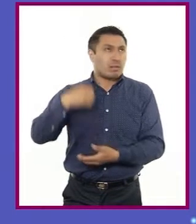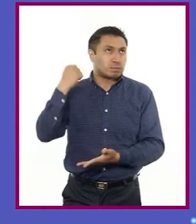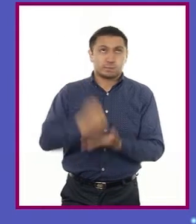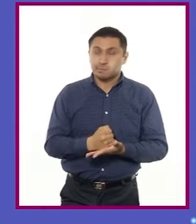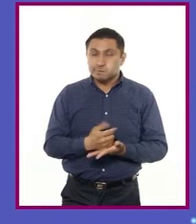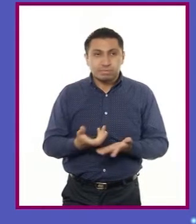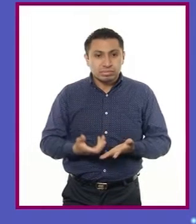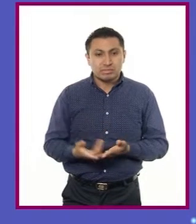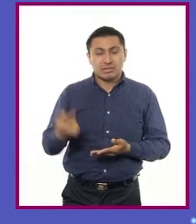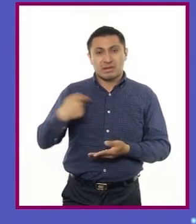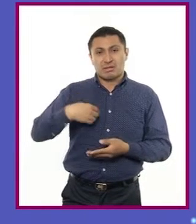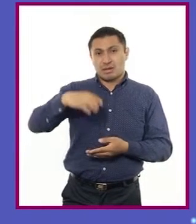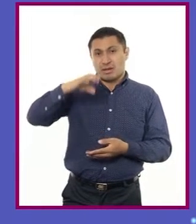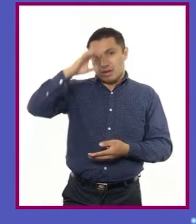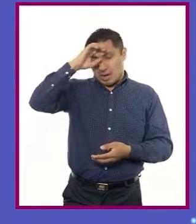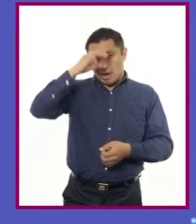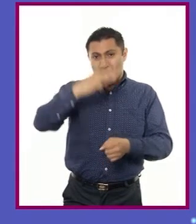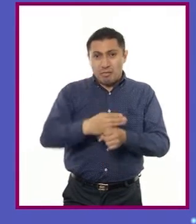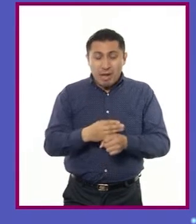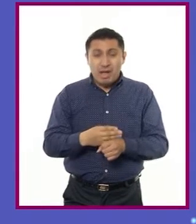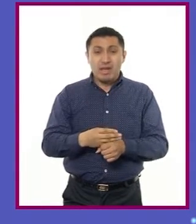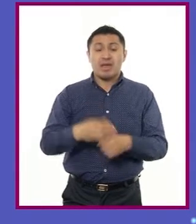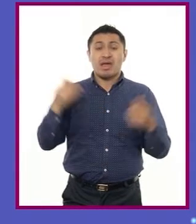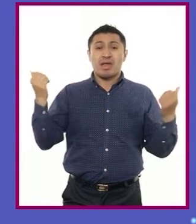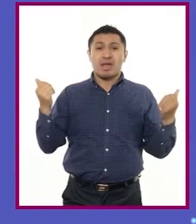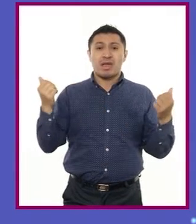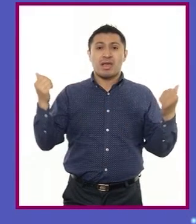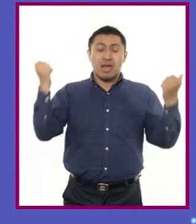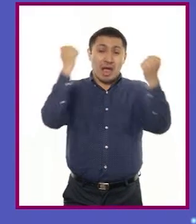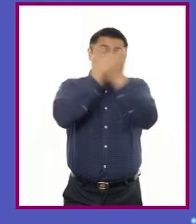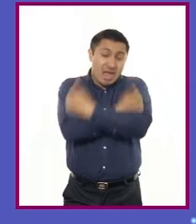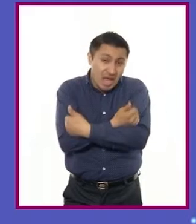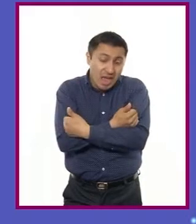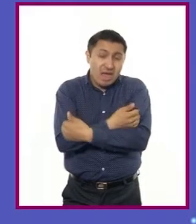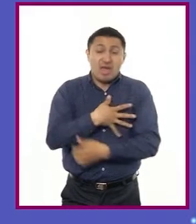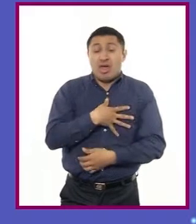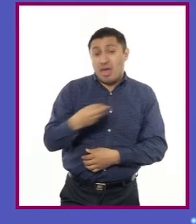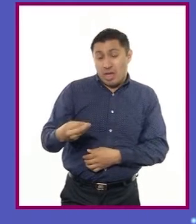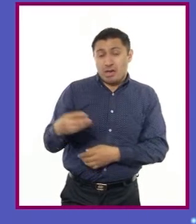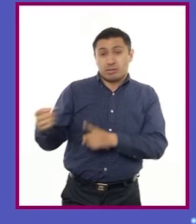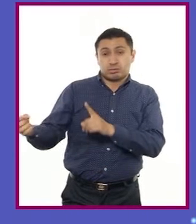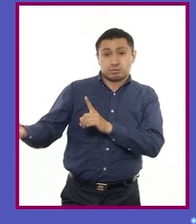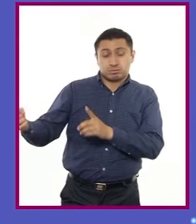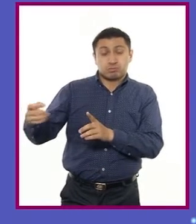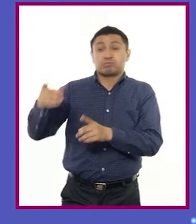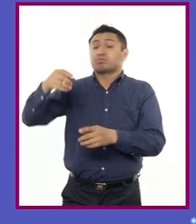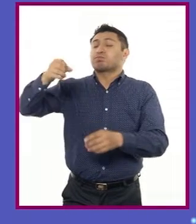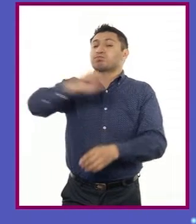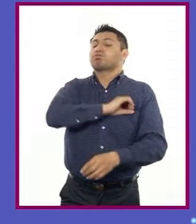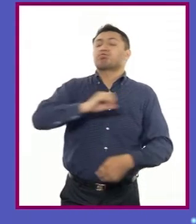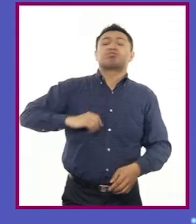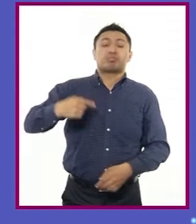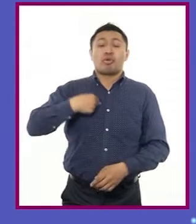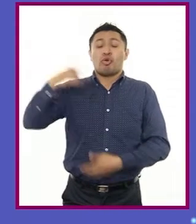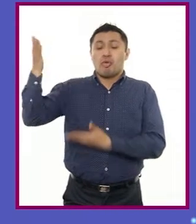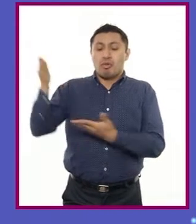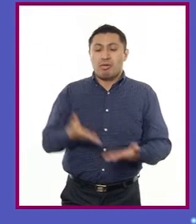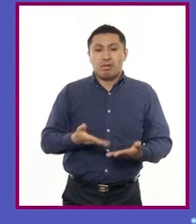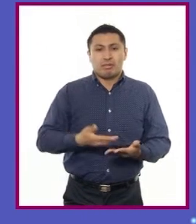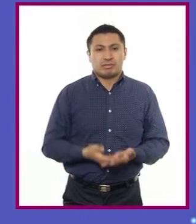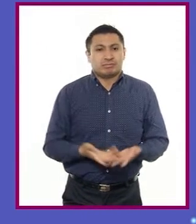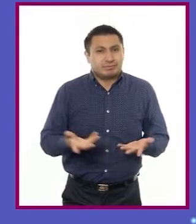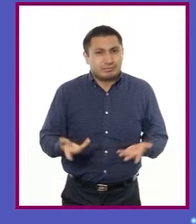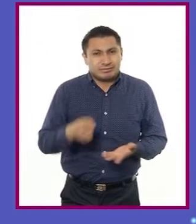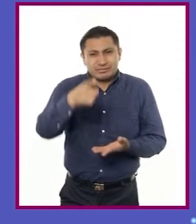Mi comadre, mi ahijado y mi chamaco me obligaron a venir. A ver, pues,